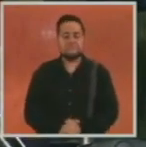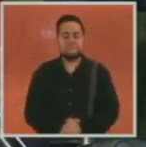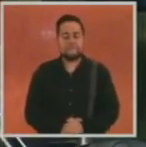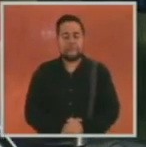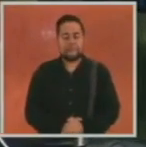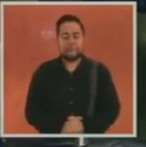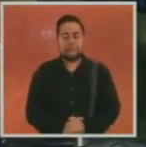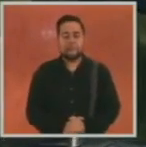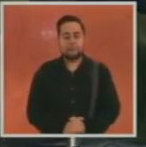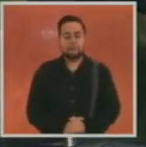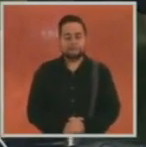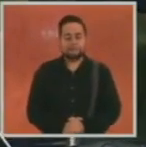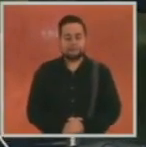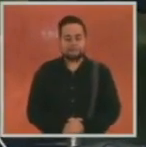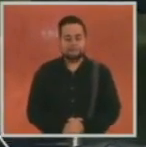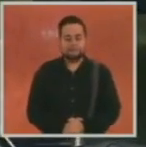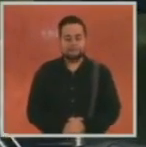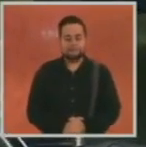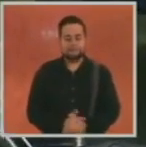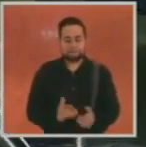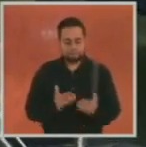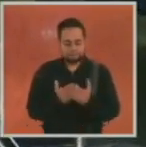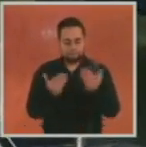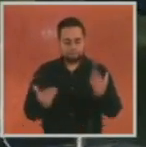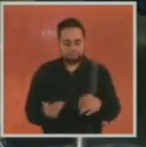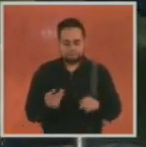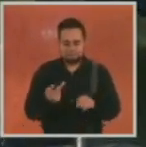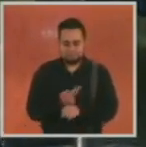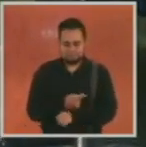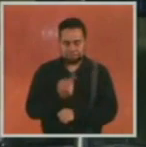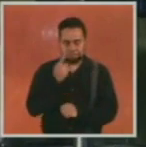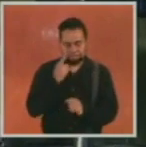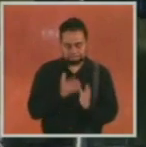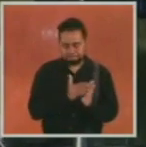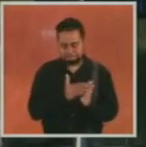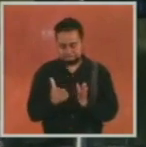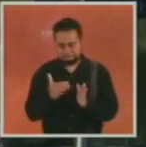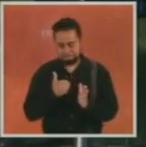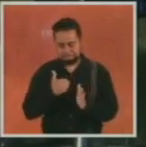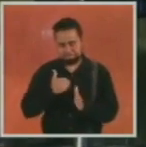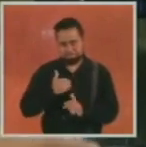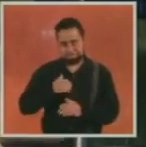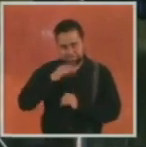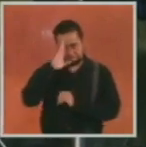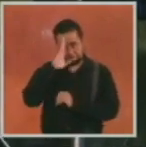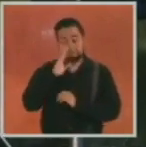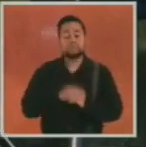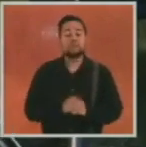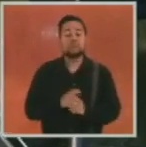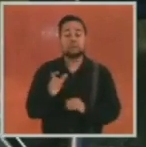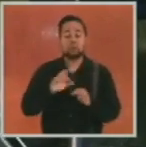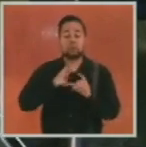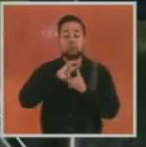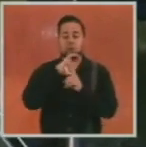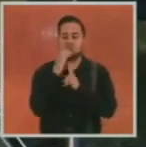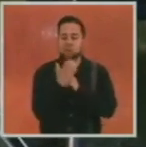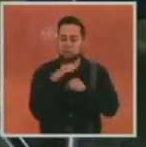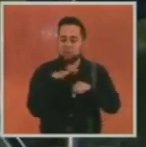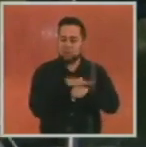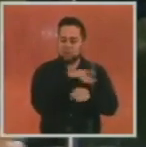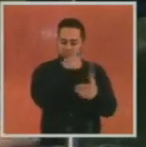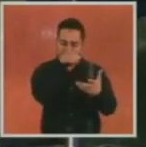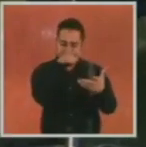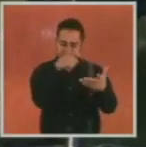viene esto también en colación a lo siguiente y me surge esto cuando existía el comité de toxicidad